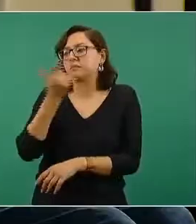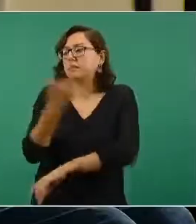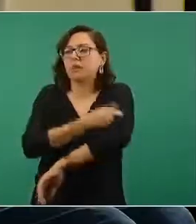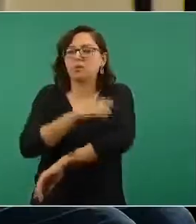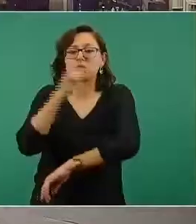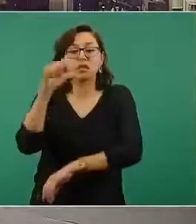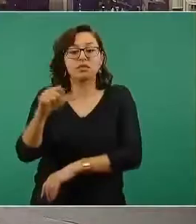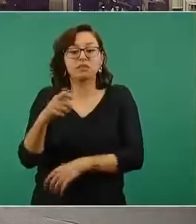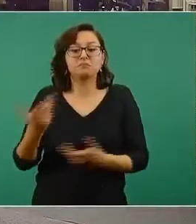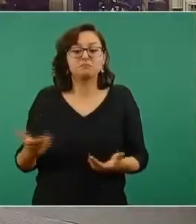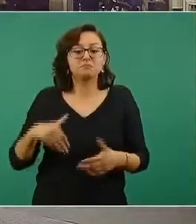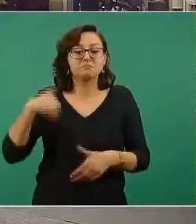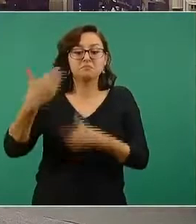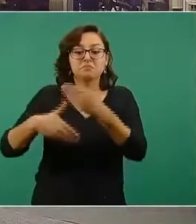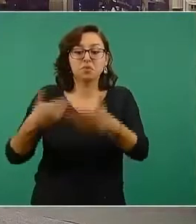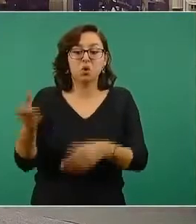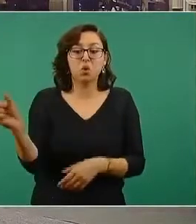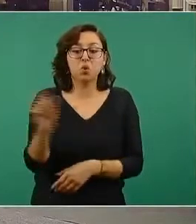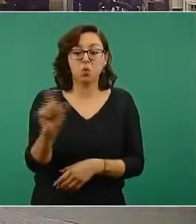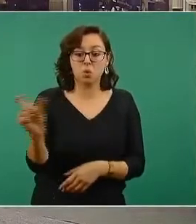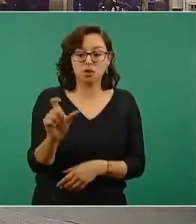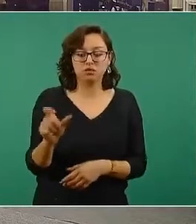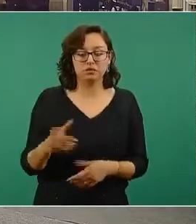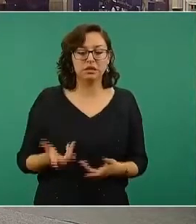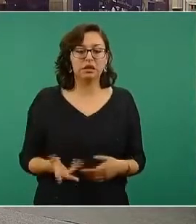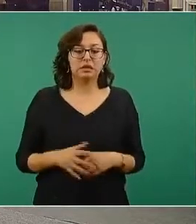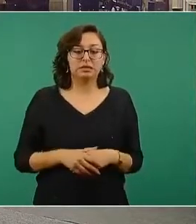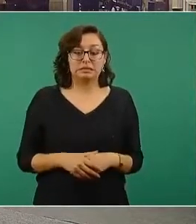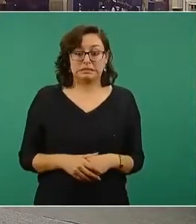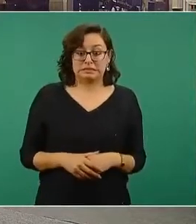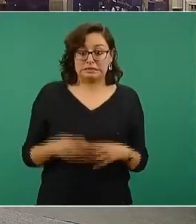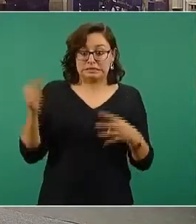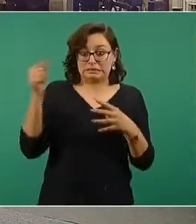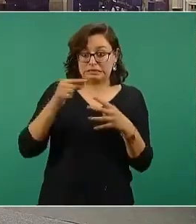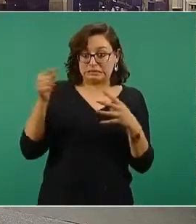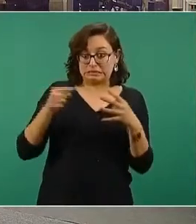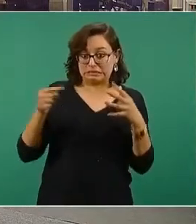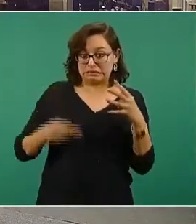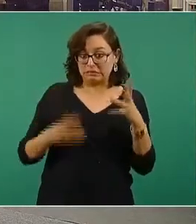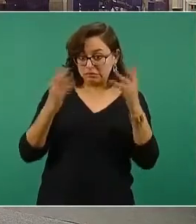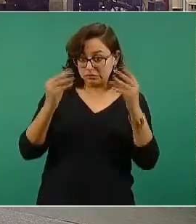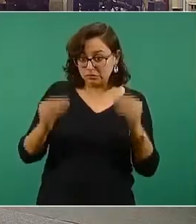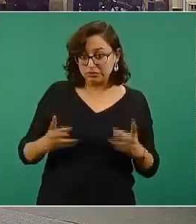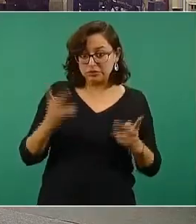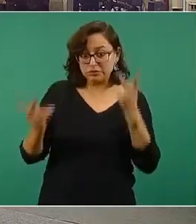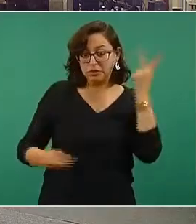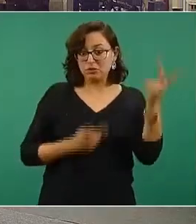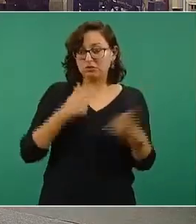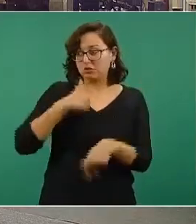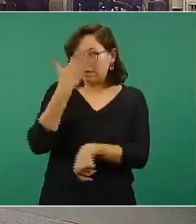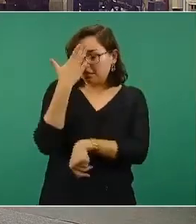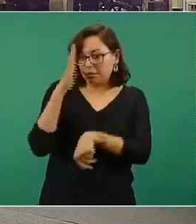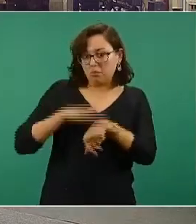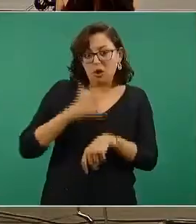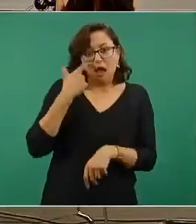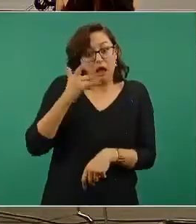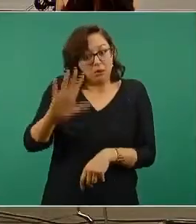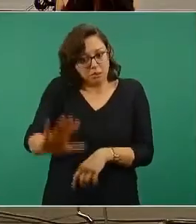vacunar. A ver si recuerdo todas, perdón. Si no, le voy diciendo. A ver, de